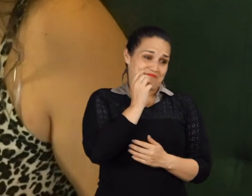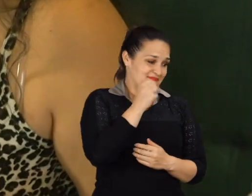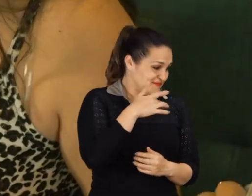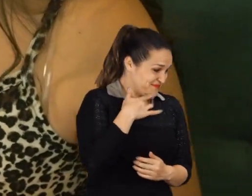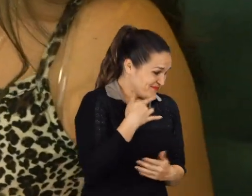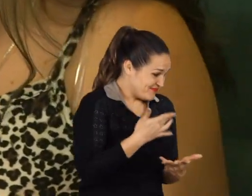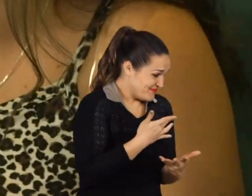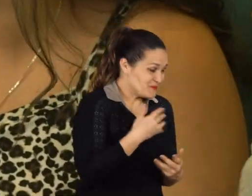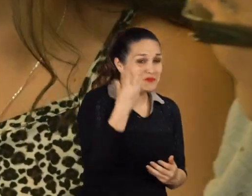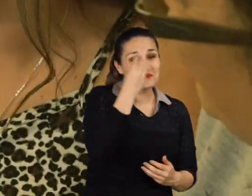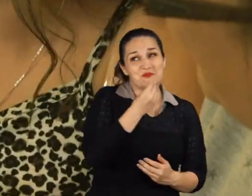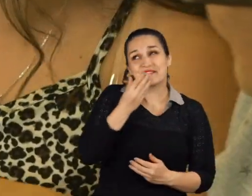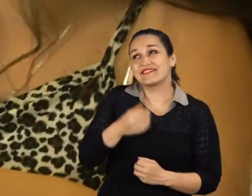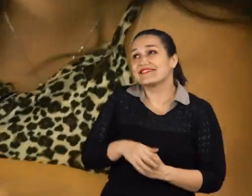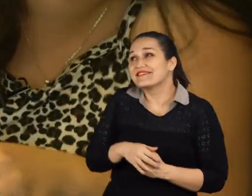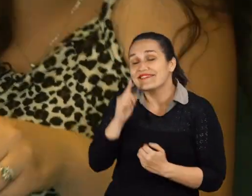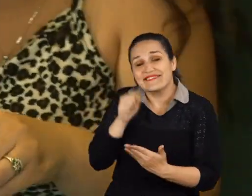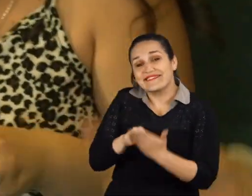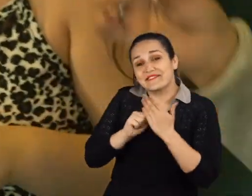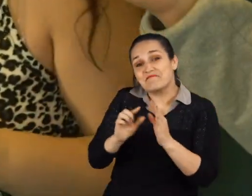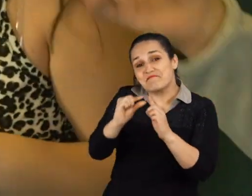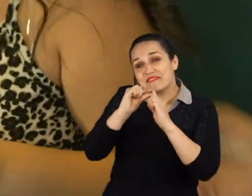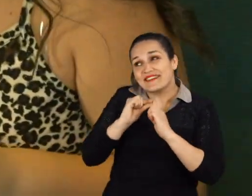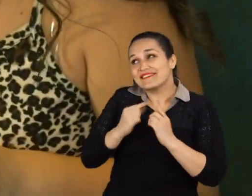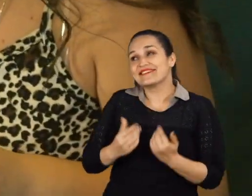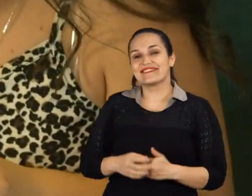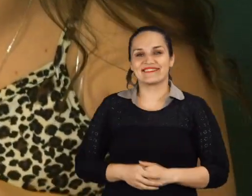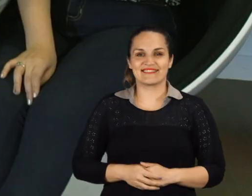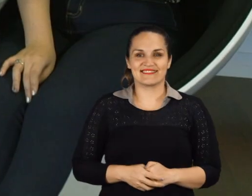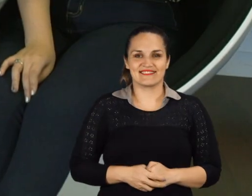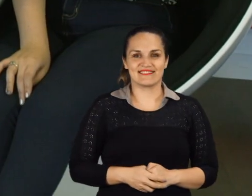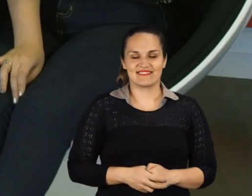¿Qué te pareció? Ay, muy lindo.